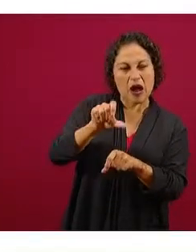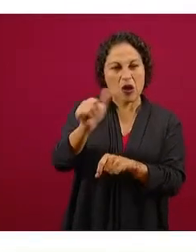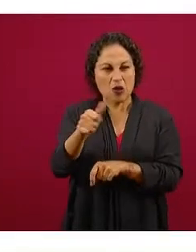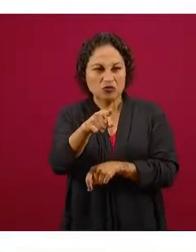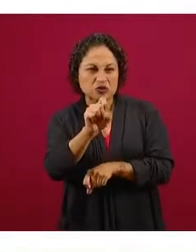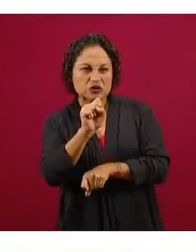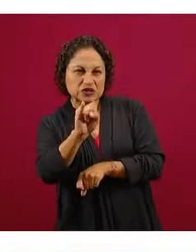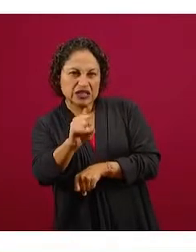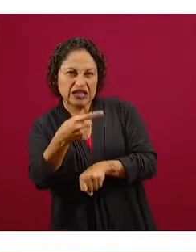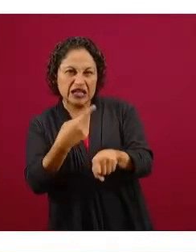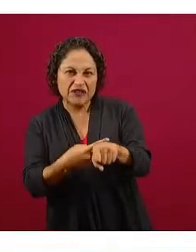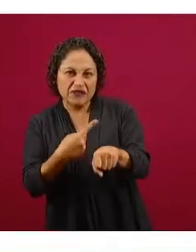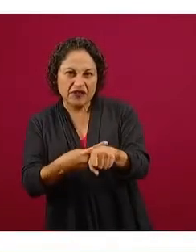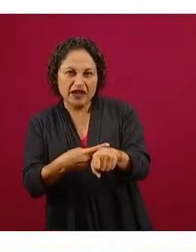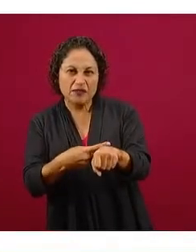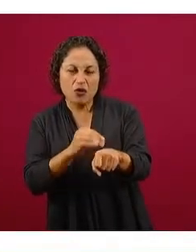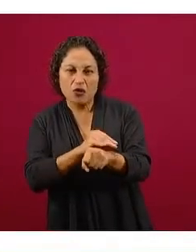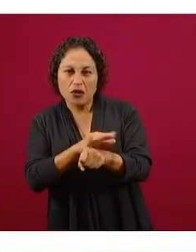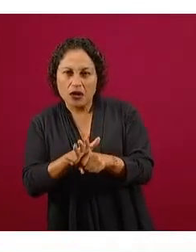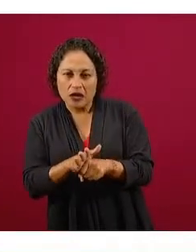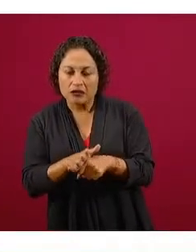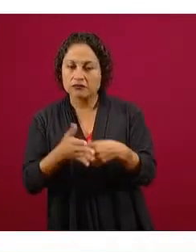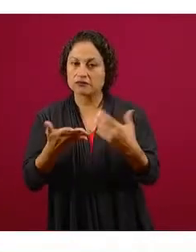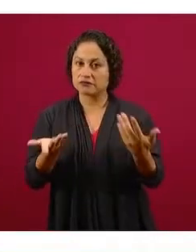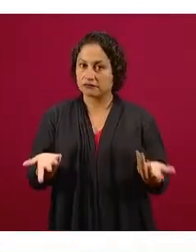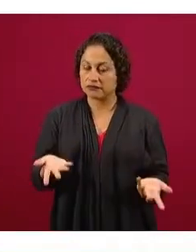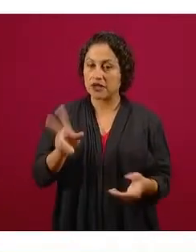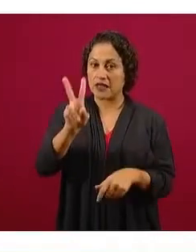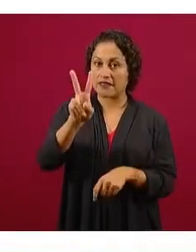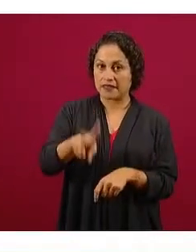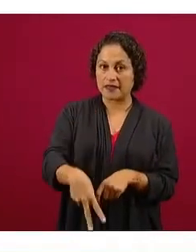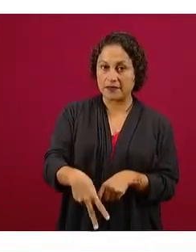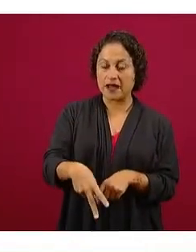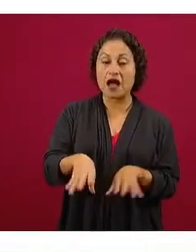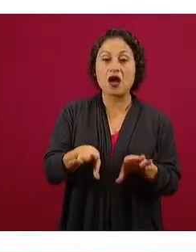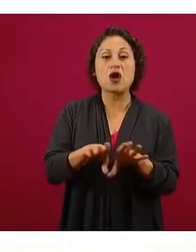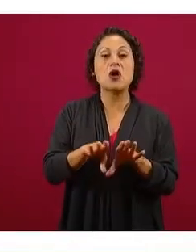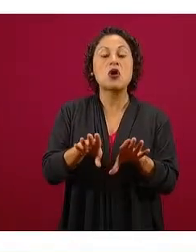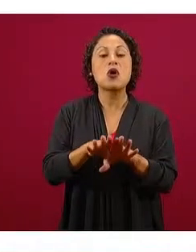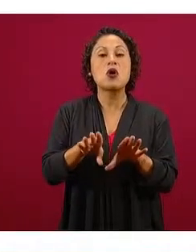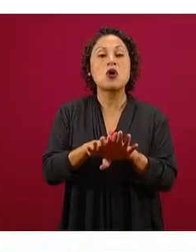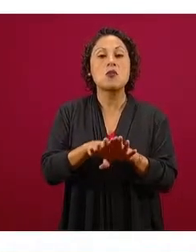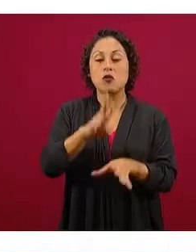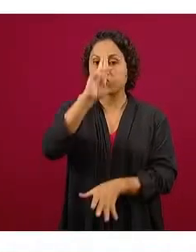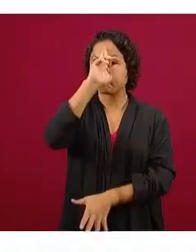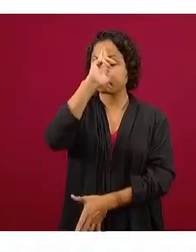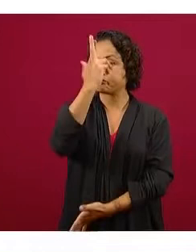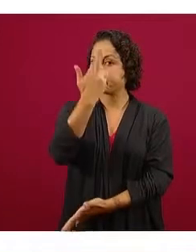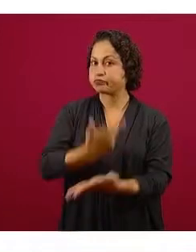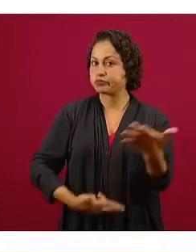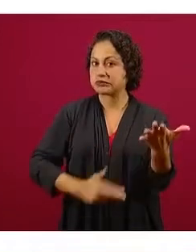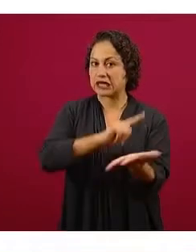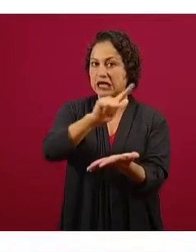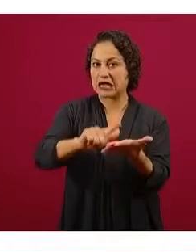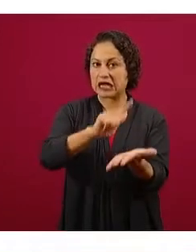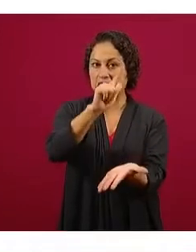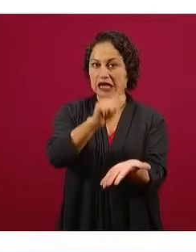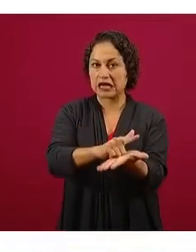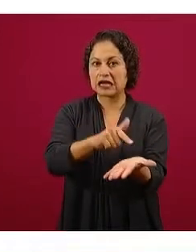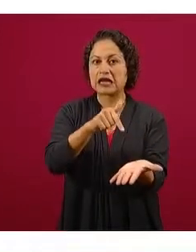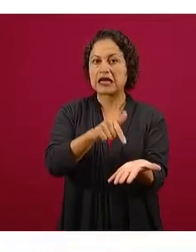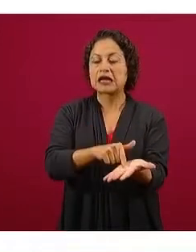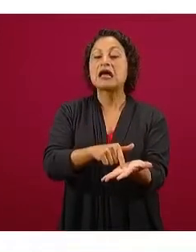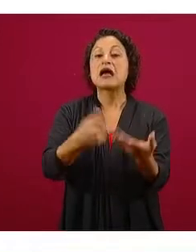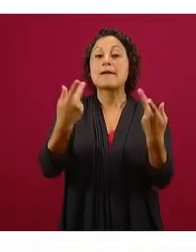es decir, la violación elemental del derecho a la privacidad de todo